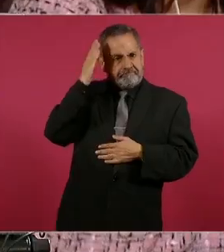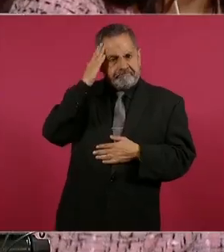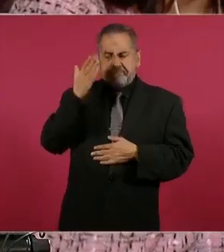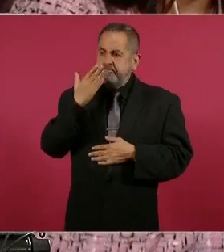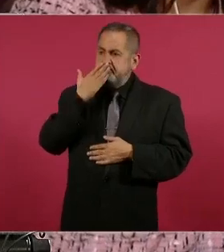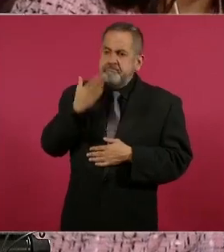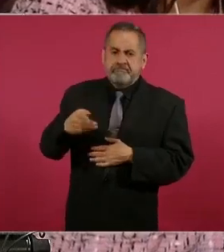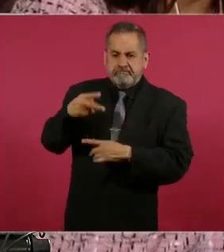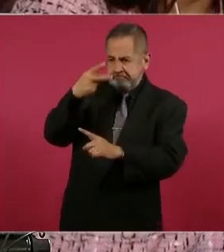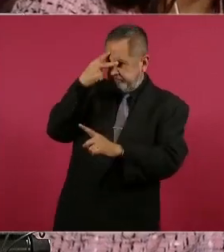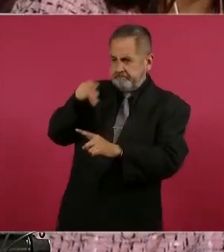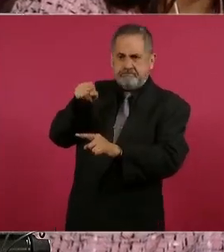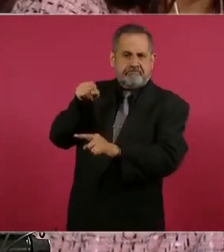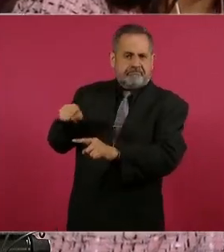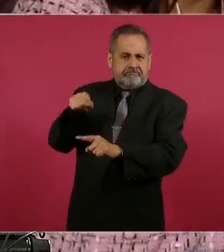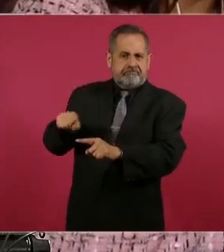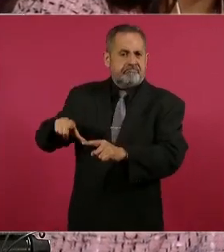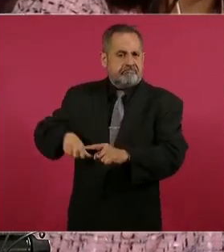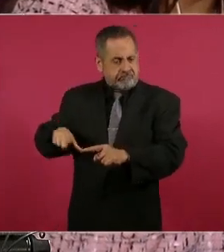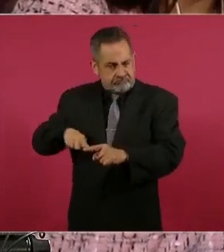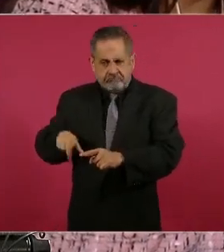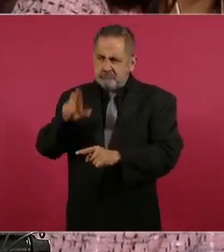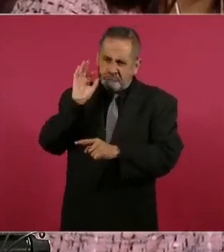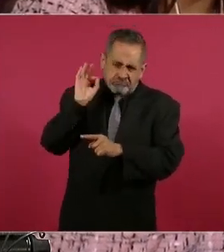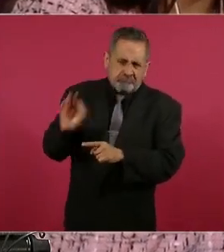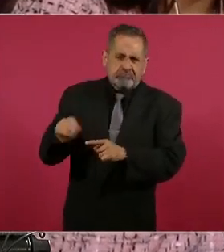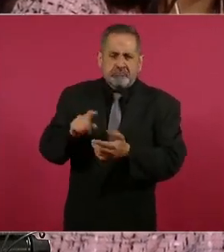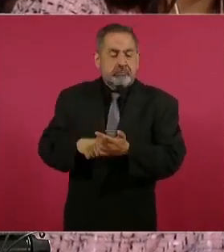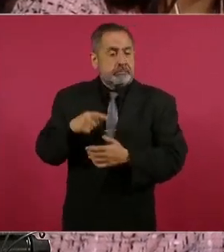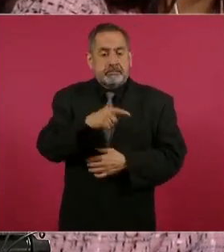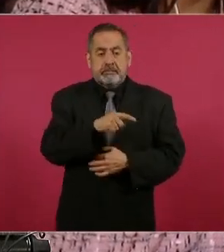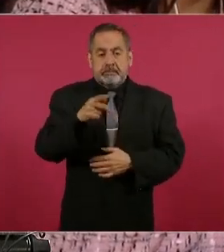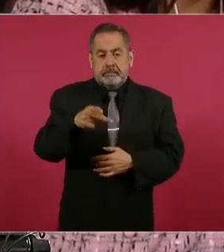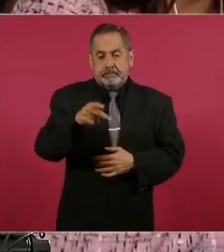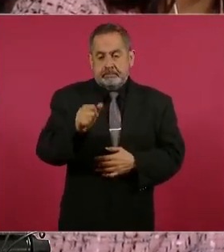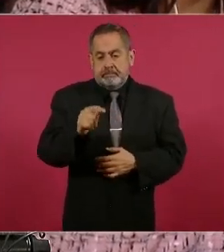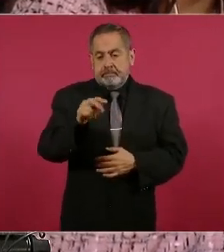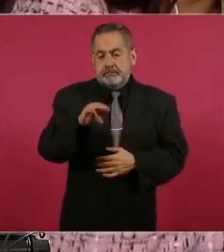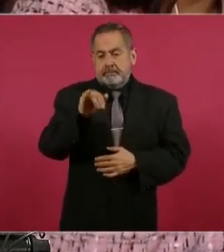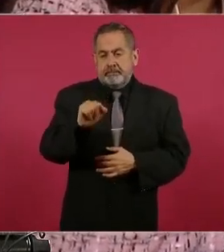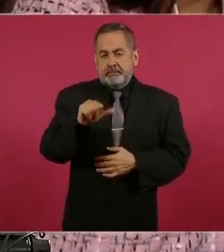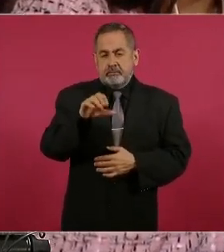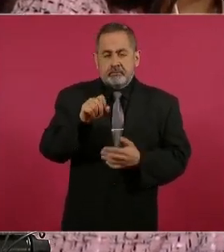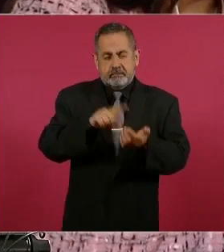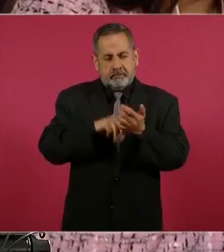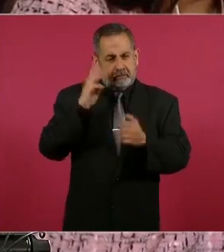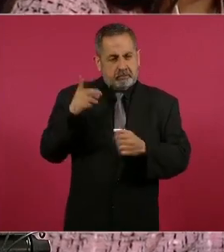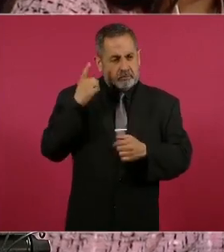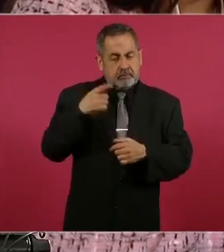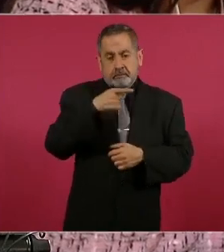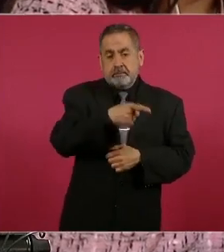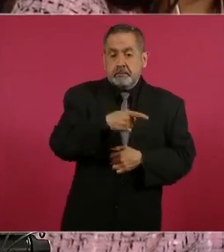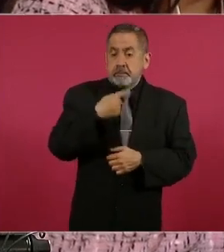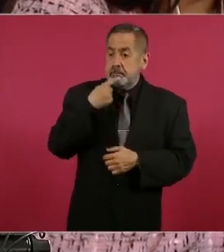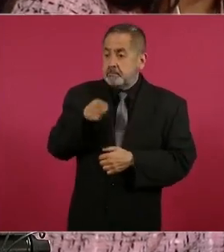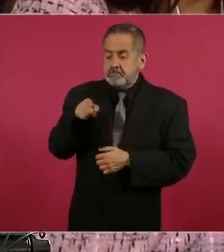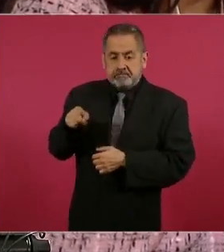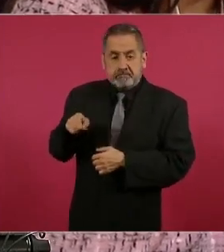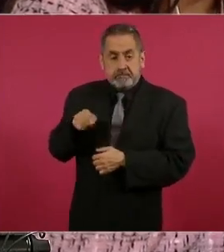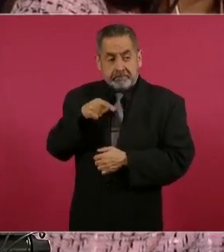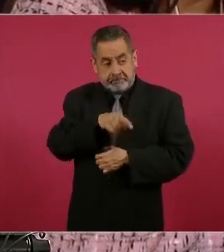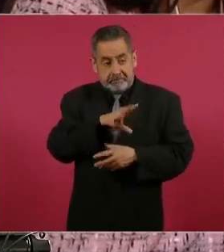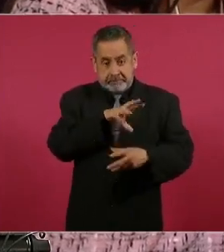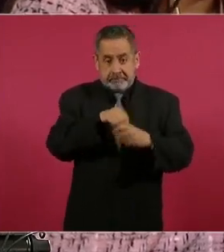de su gobierno, y ellos, particularmente Patricia Sosa de Washington, me decía que llevan 30 años en